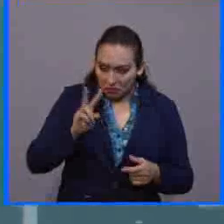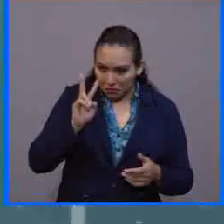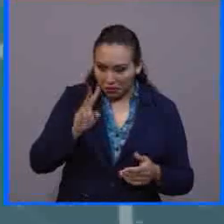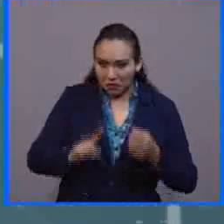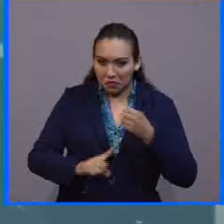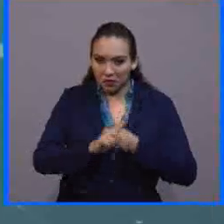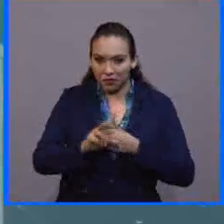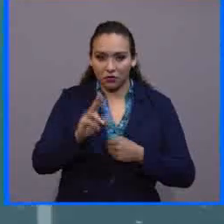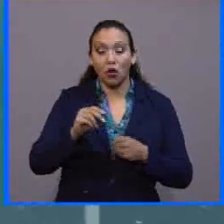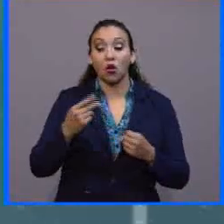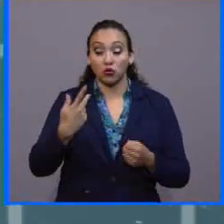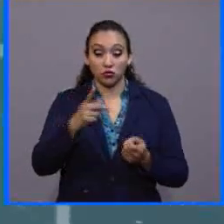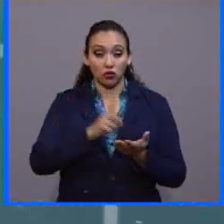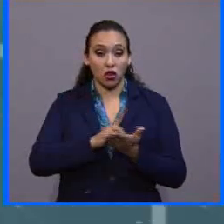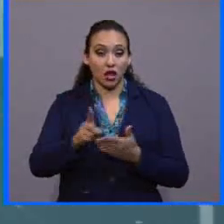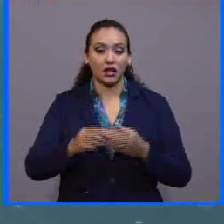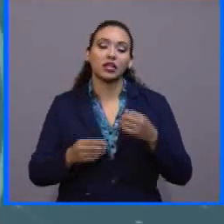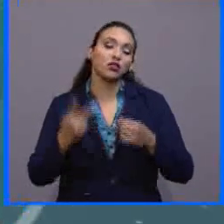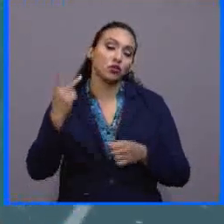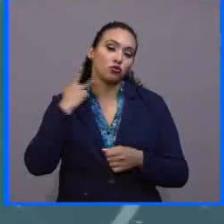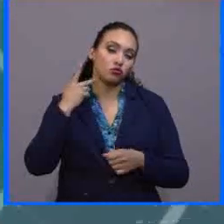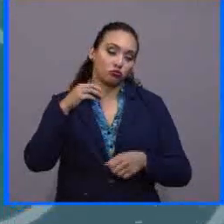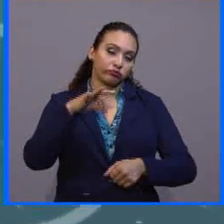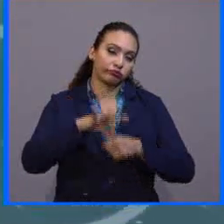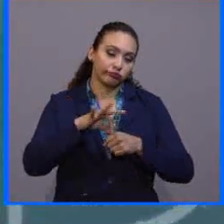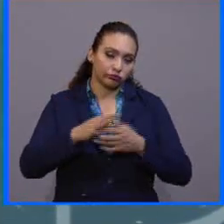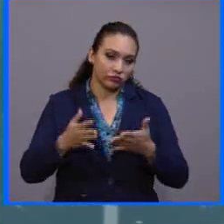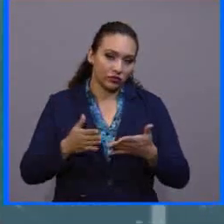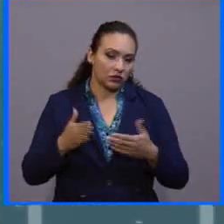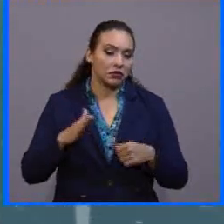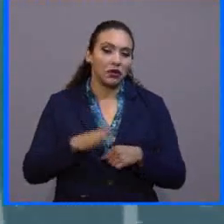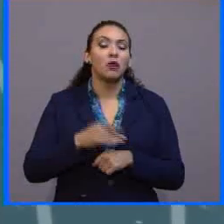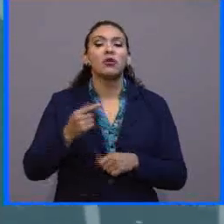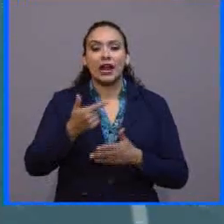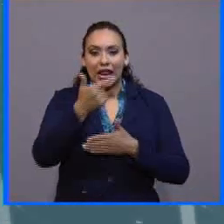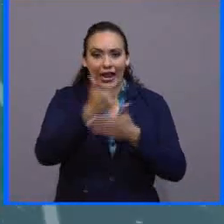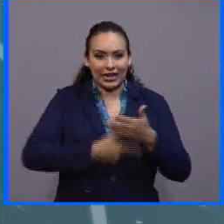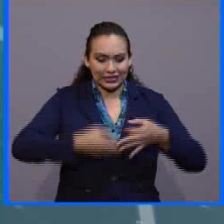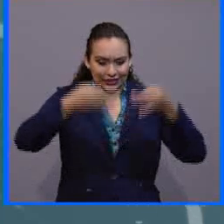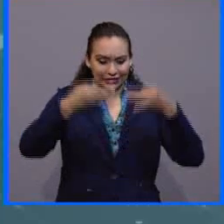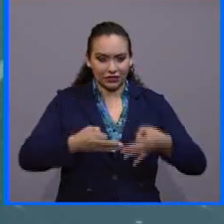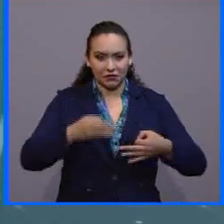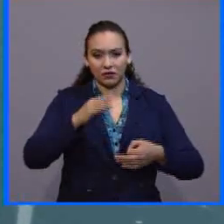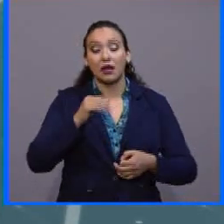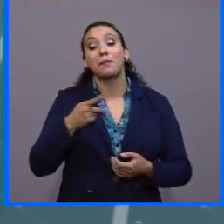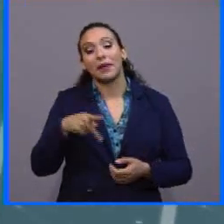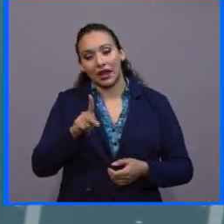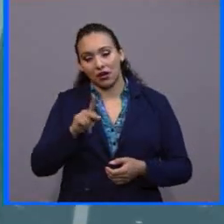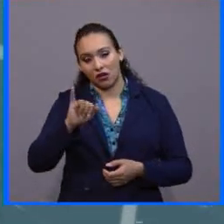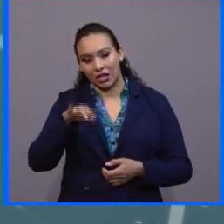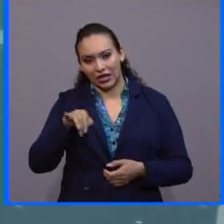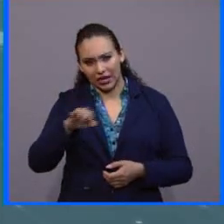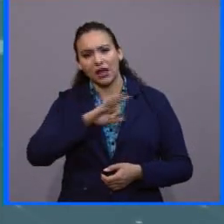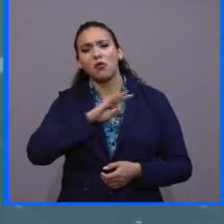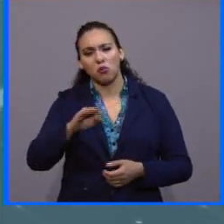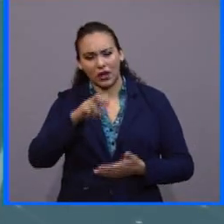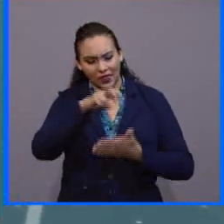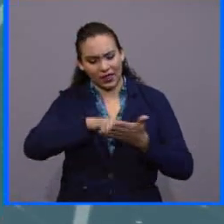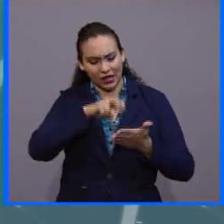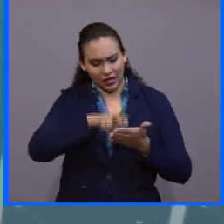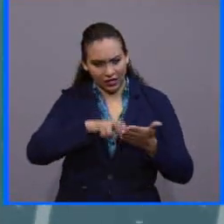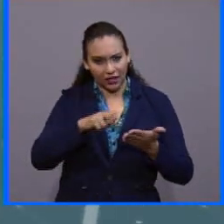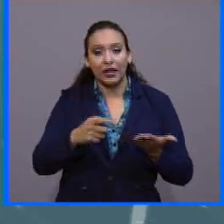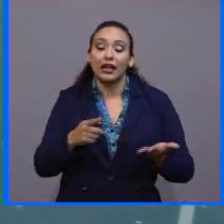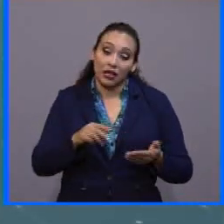y actual a sus derechos político-electorales, toda vez que en los listados definitivos el INE puede corregir las inconsistencias denunciadas,